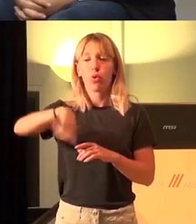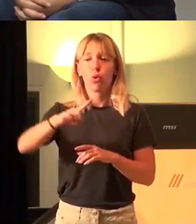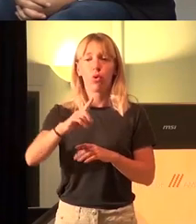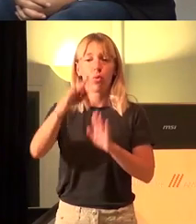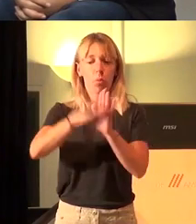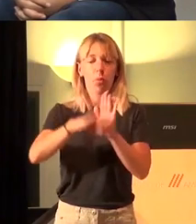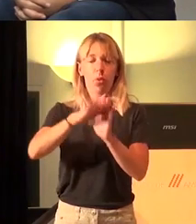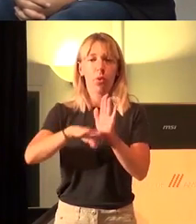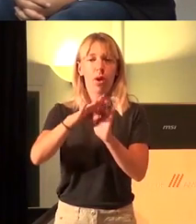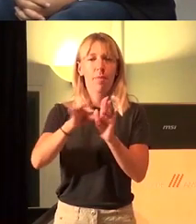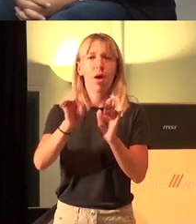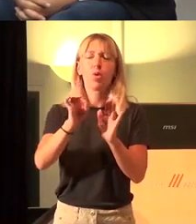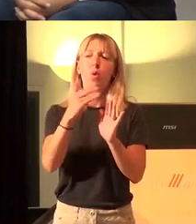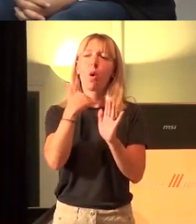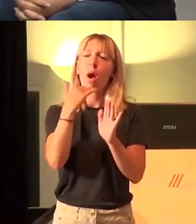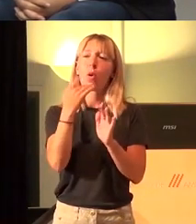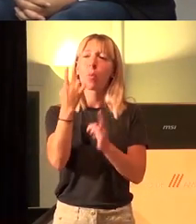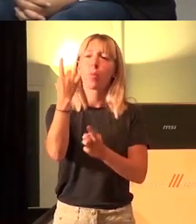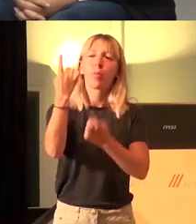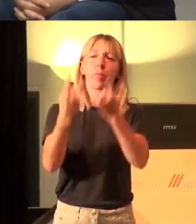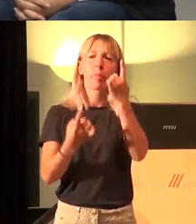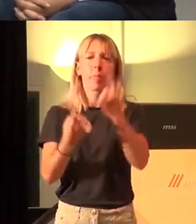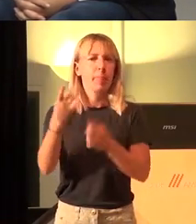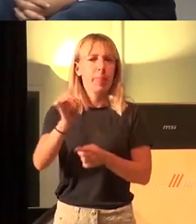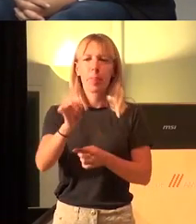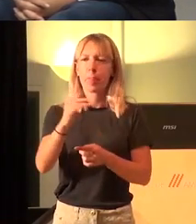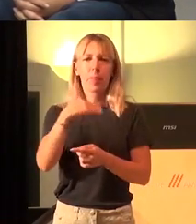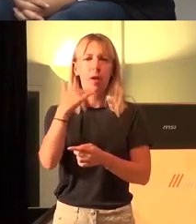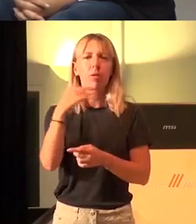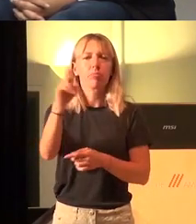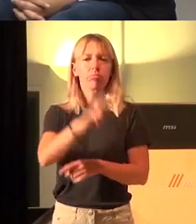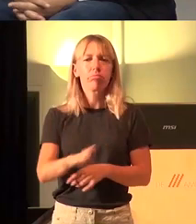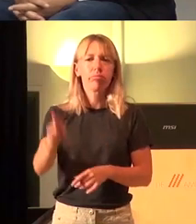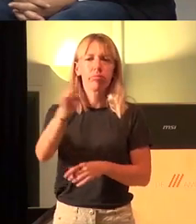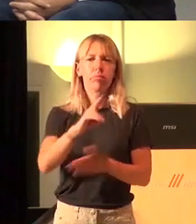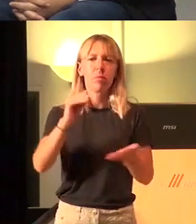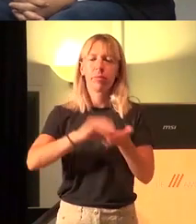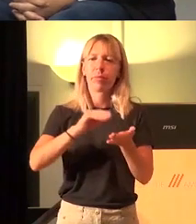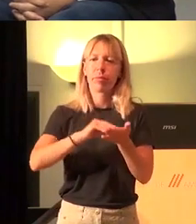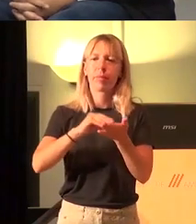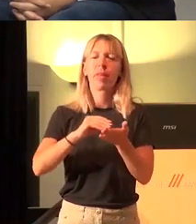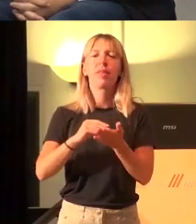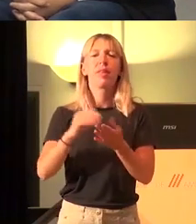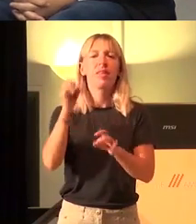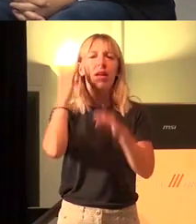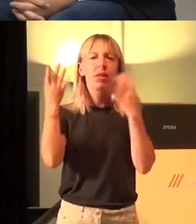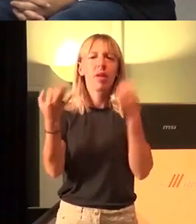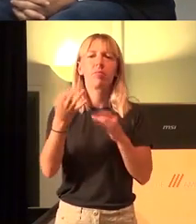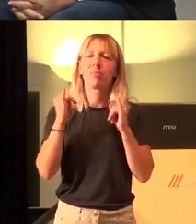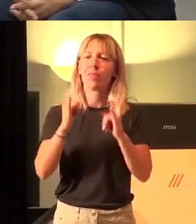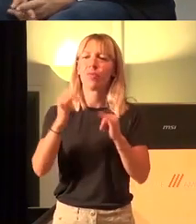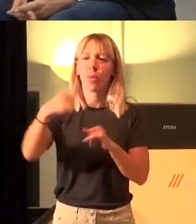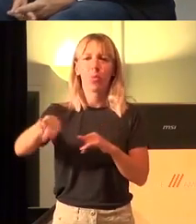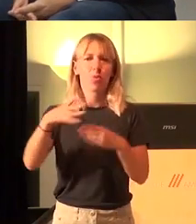el programa no como algo puntual, sino es algo recurrente las salidas y las actividades de las que disfrutan